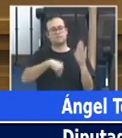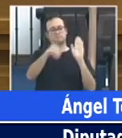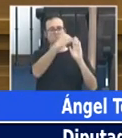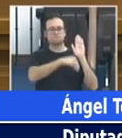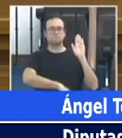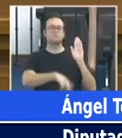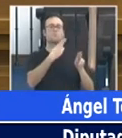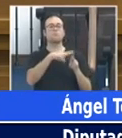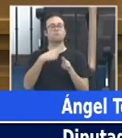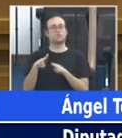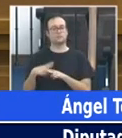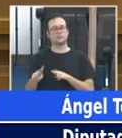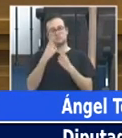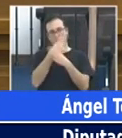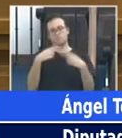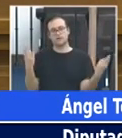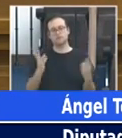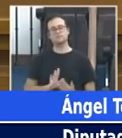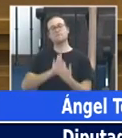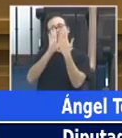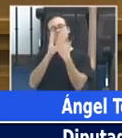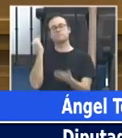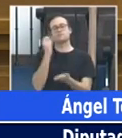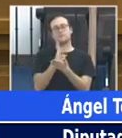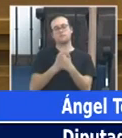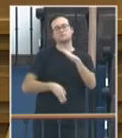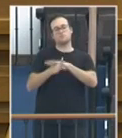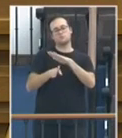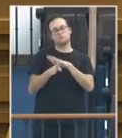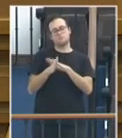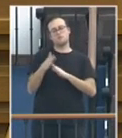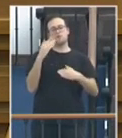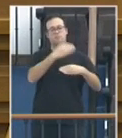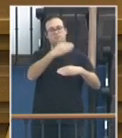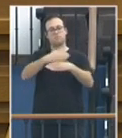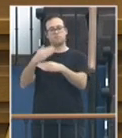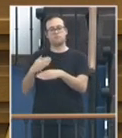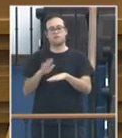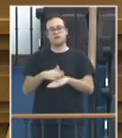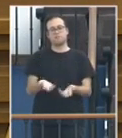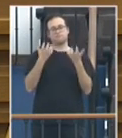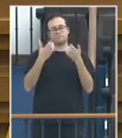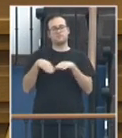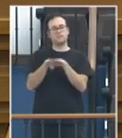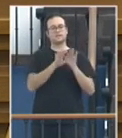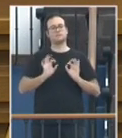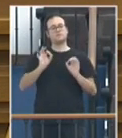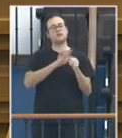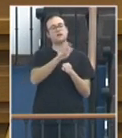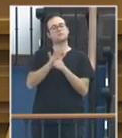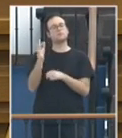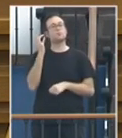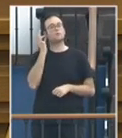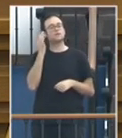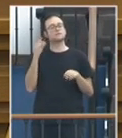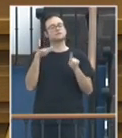públicas que hagan frente a los desafíos clave que sigue pendientes para lograr la igualdad, especialmente en aquellos ámbitos donde las mujeres se